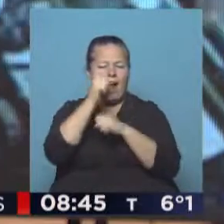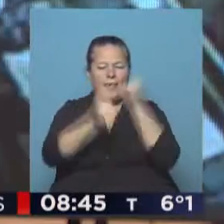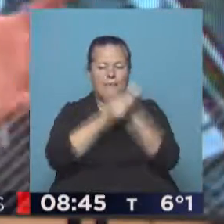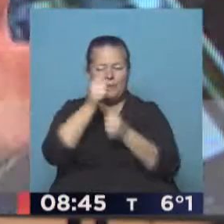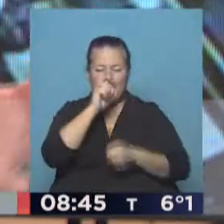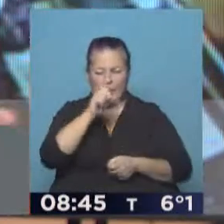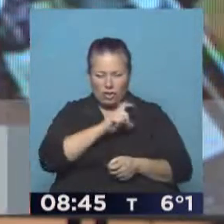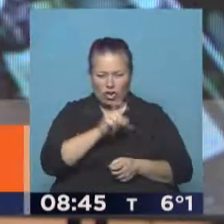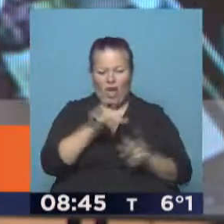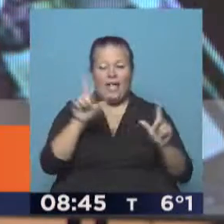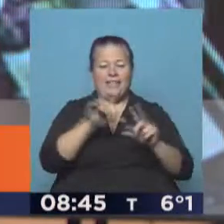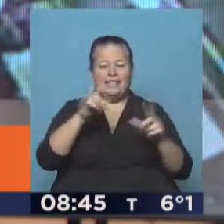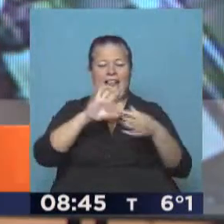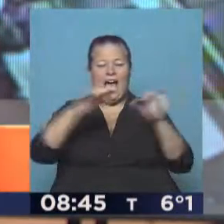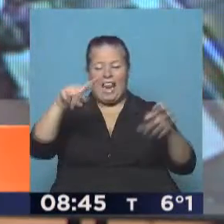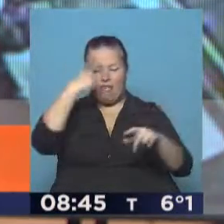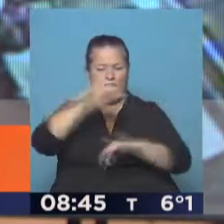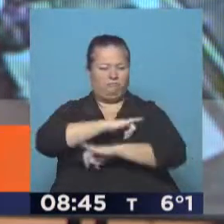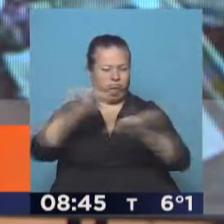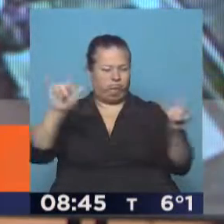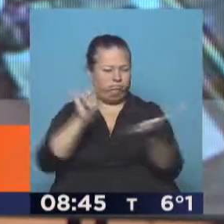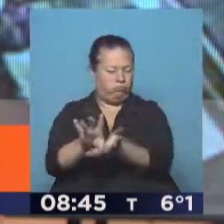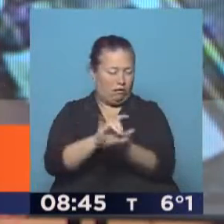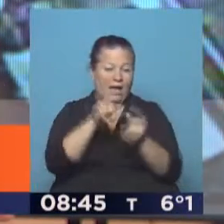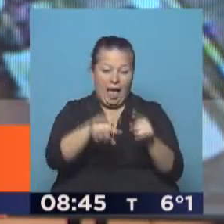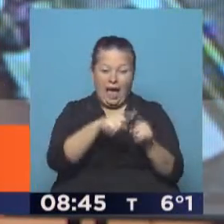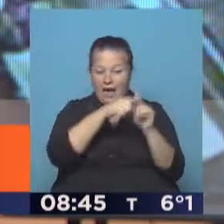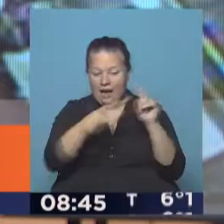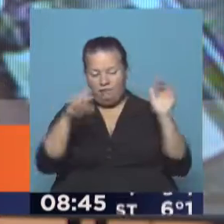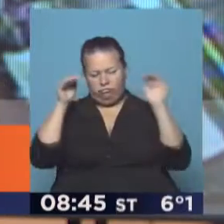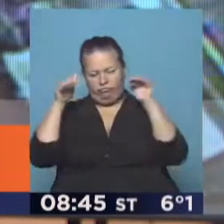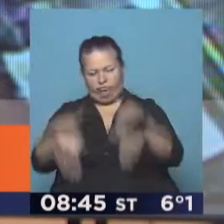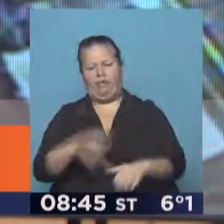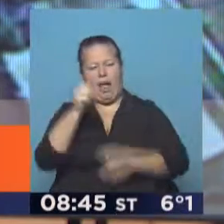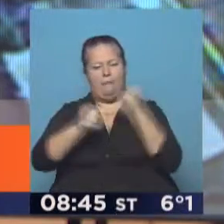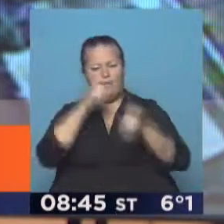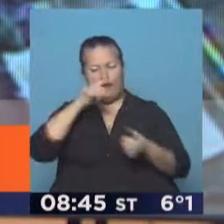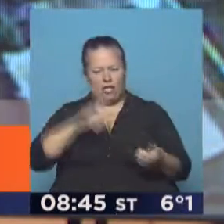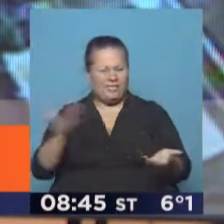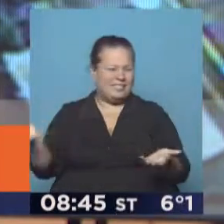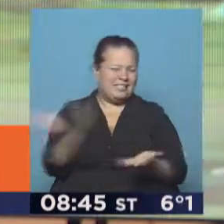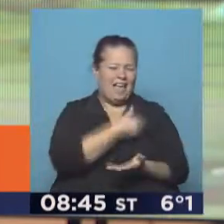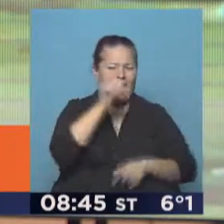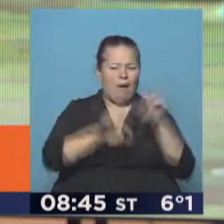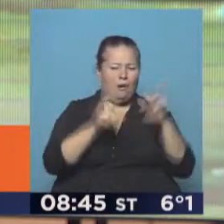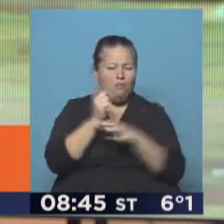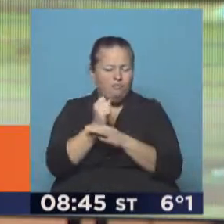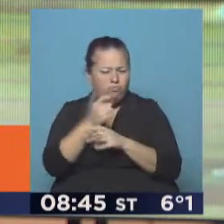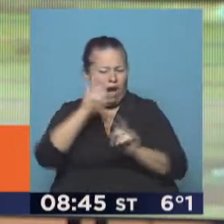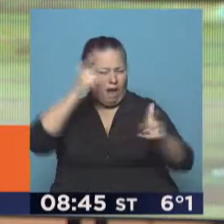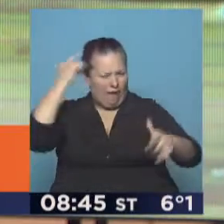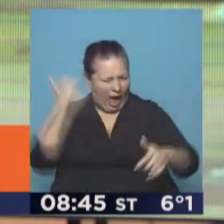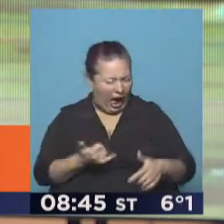petrolera en televisión, en cadena nacional. Desde ahí empezó la debacle de la empresa petrolera, sacaron a toda la gente preparada y